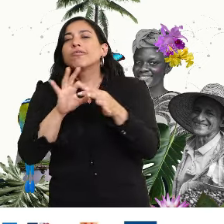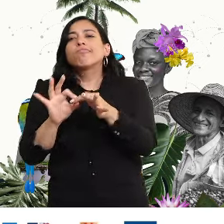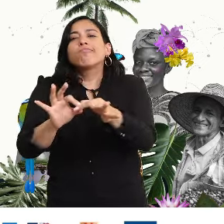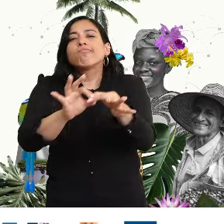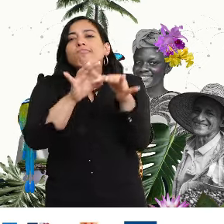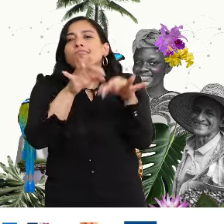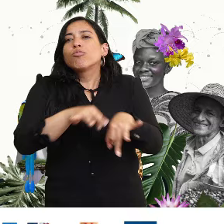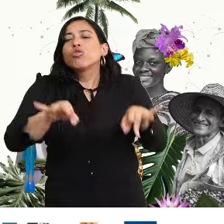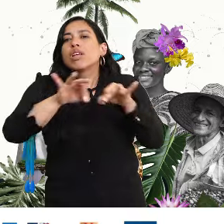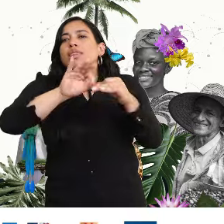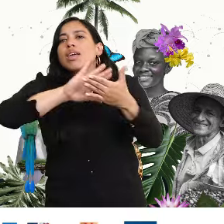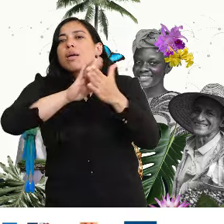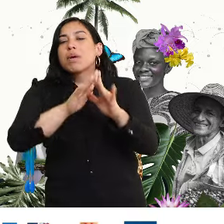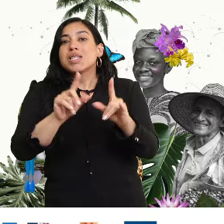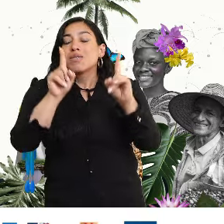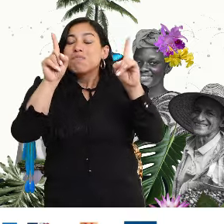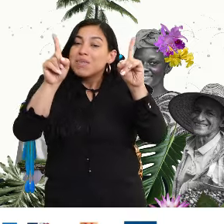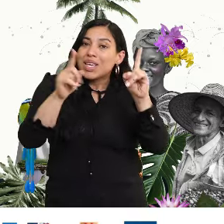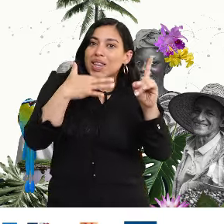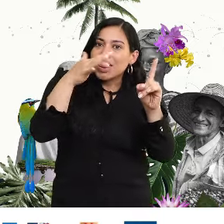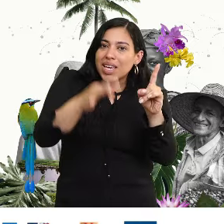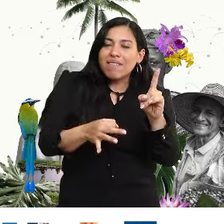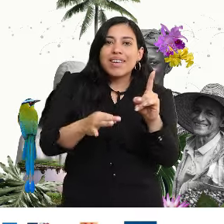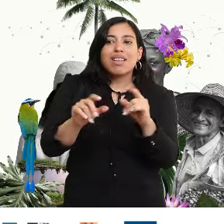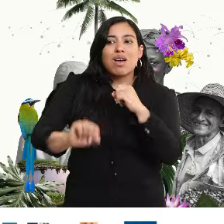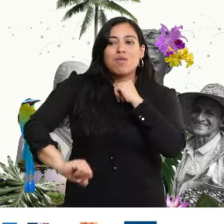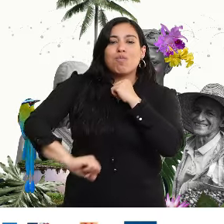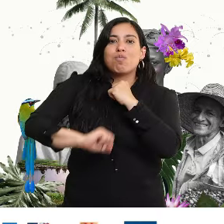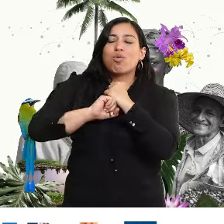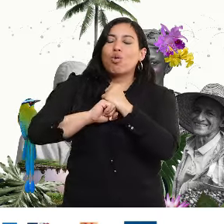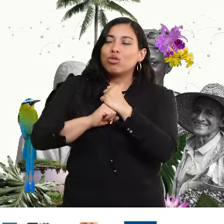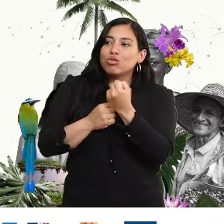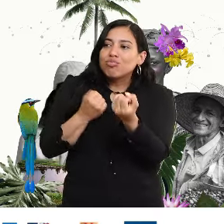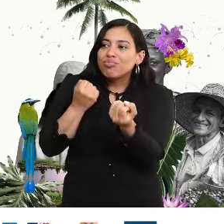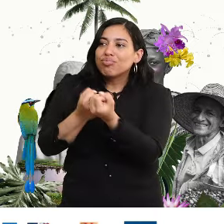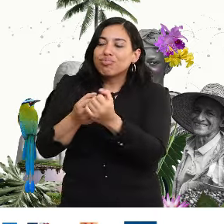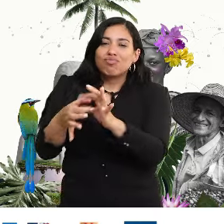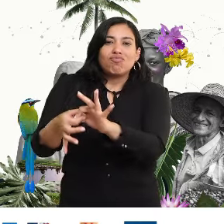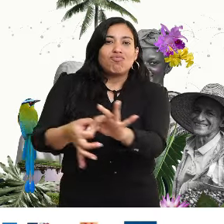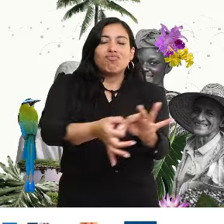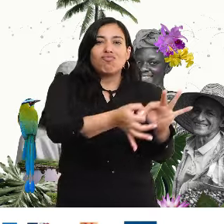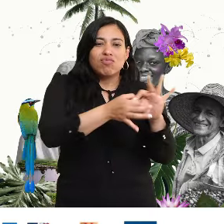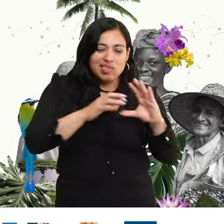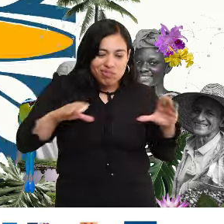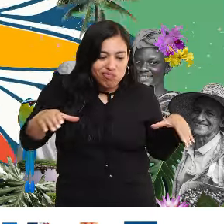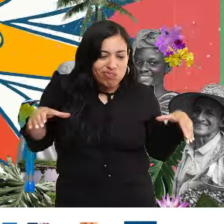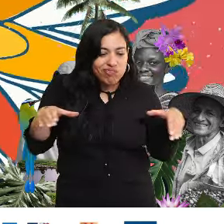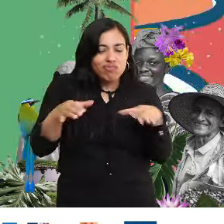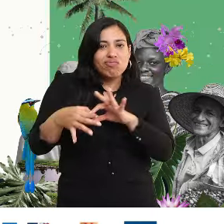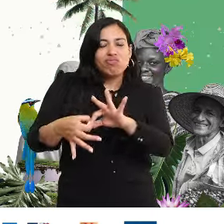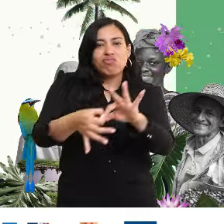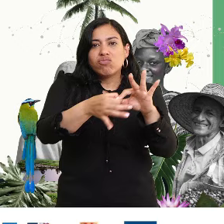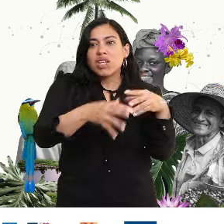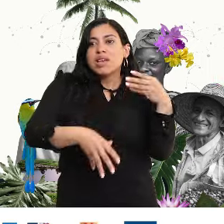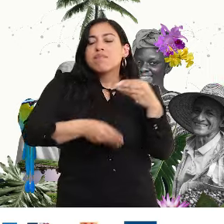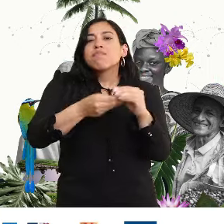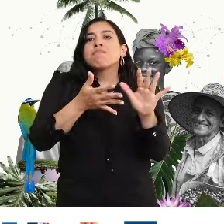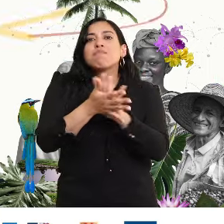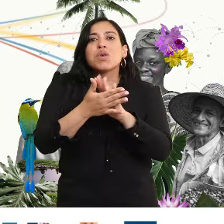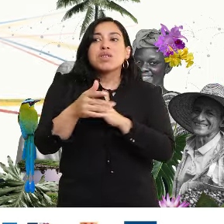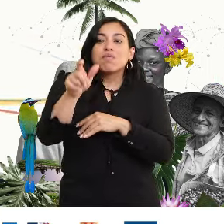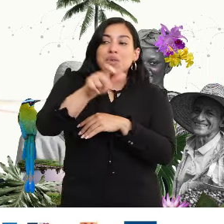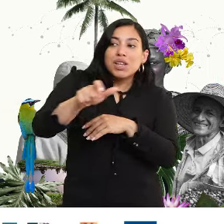requerimos, pero que adicionalmente implica un apoyo mutuo, un trabajo conjunto y adicionalmente el que